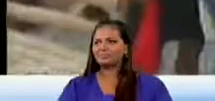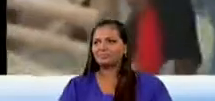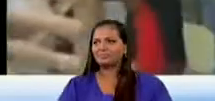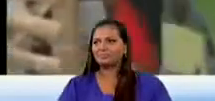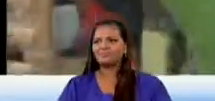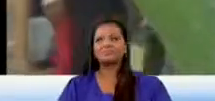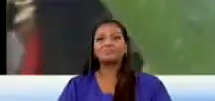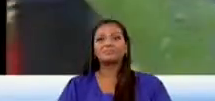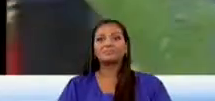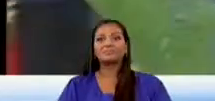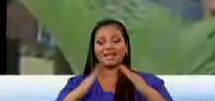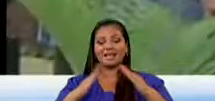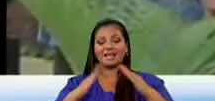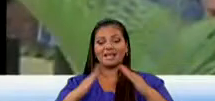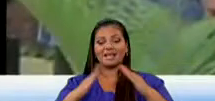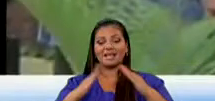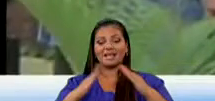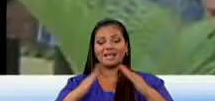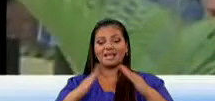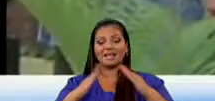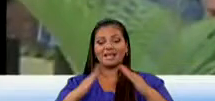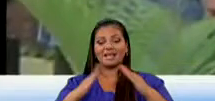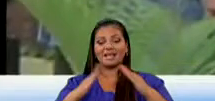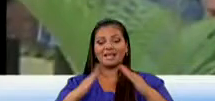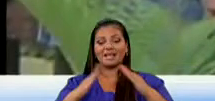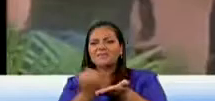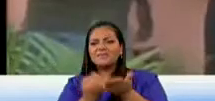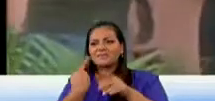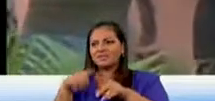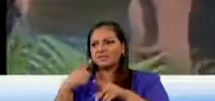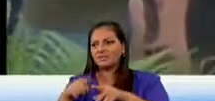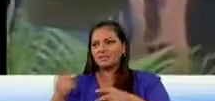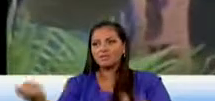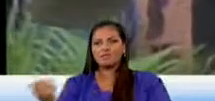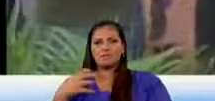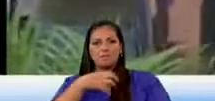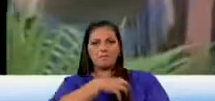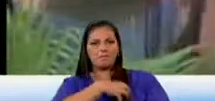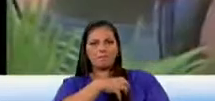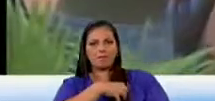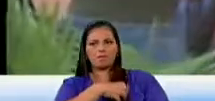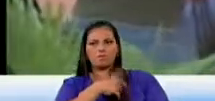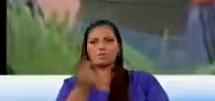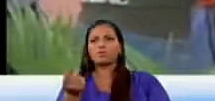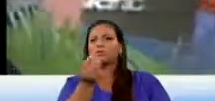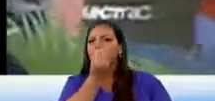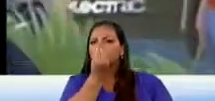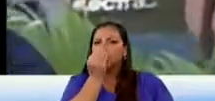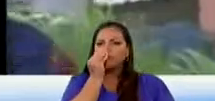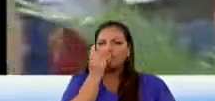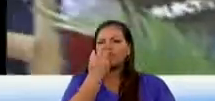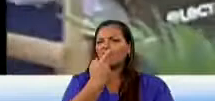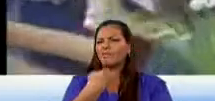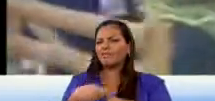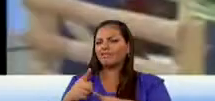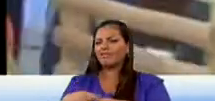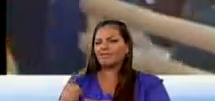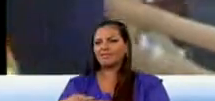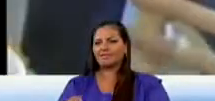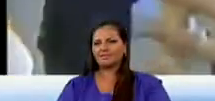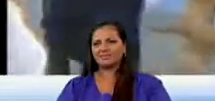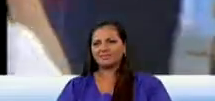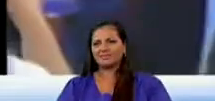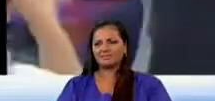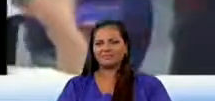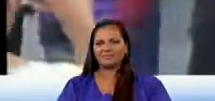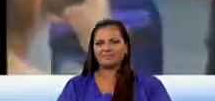dibujaron en la fachada de sus casas. Por ejemplo, allá tenemos una flor. Acá tenemos el escudo de Barcelona. Claro. Vamos más acá. Porque quiero seguirles mostrando